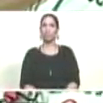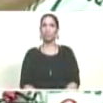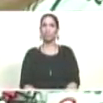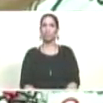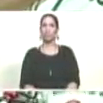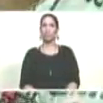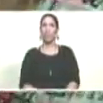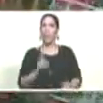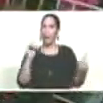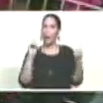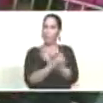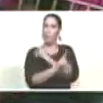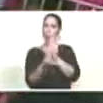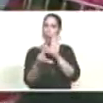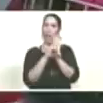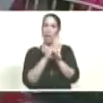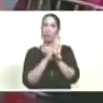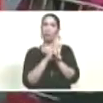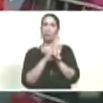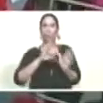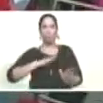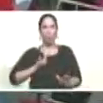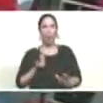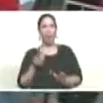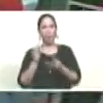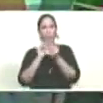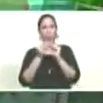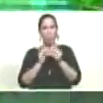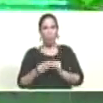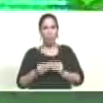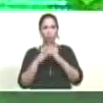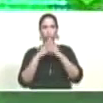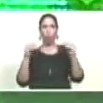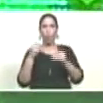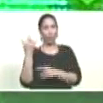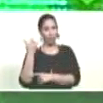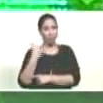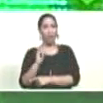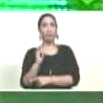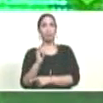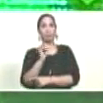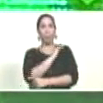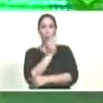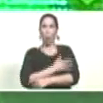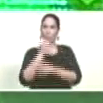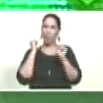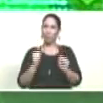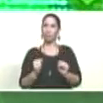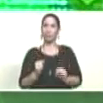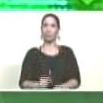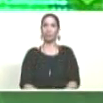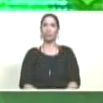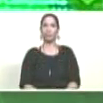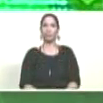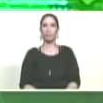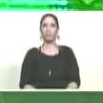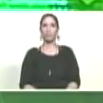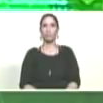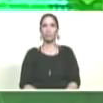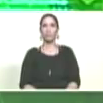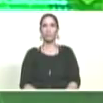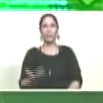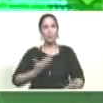reformas de leyes. Las puede reformar todas. Tiene todo el poder. Naguará. A través